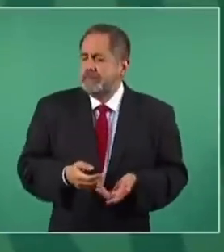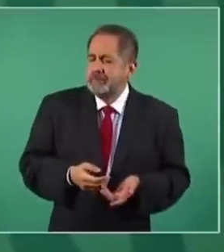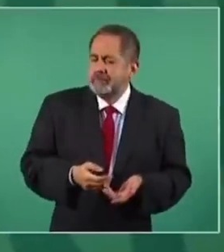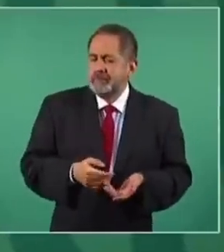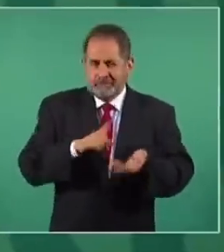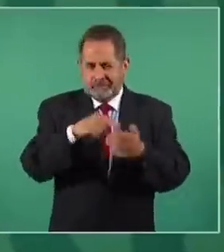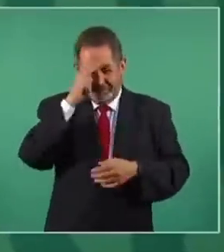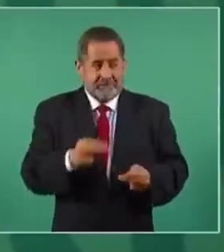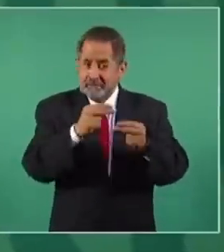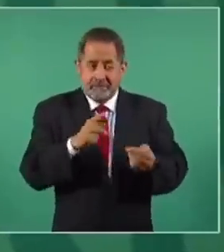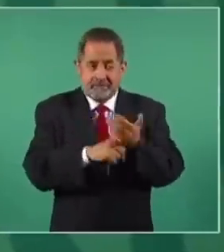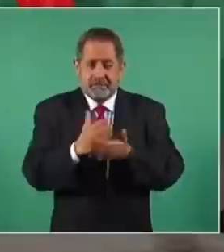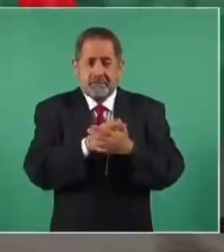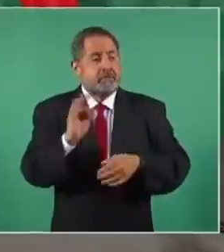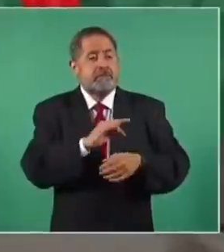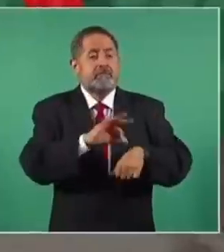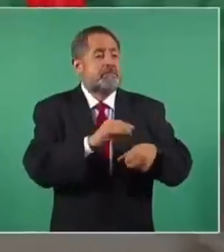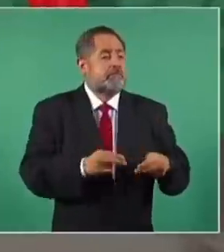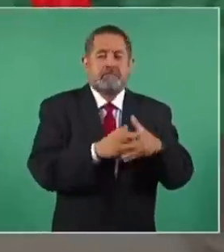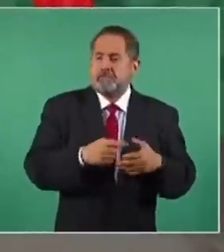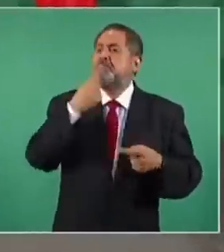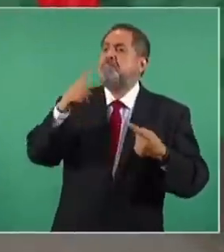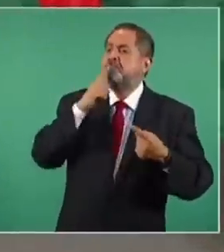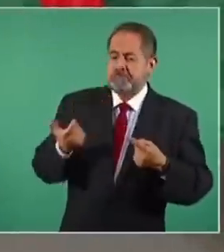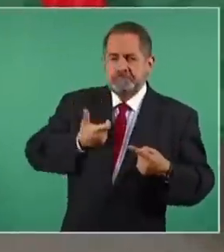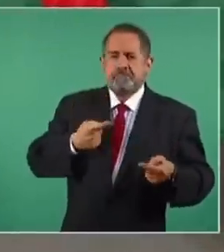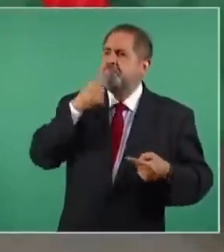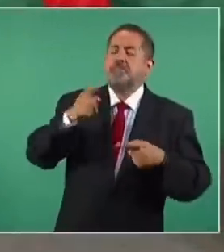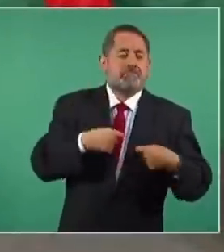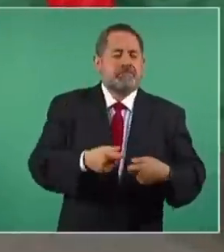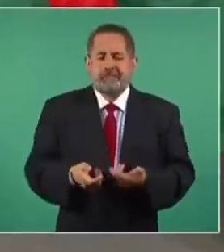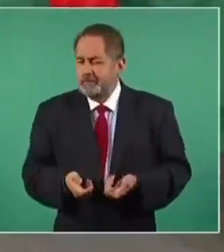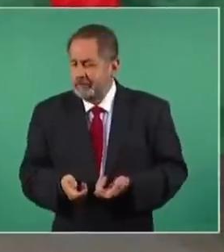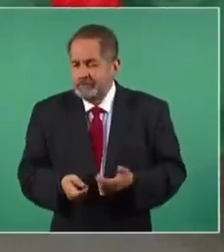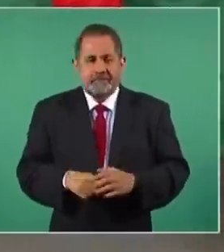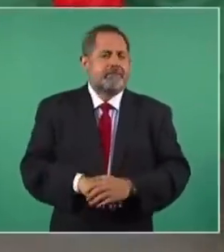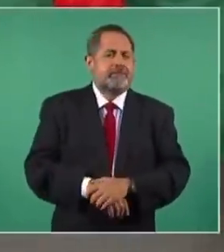el negocio para las farmacéuticas. Es